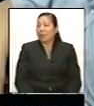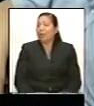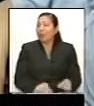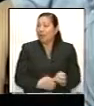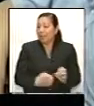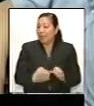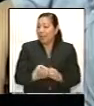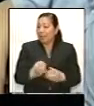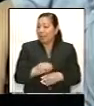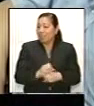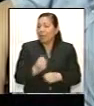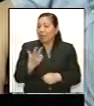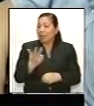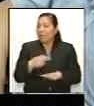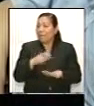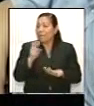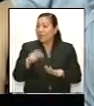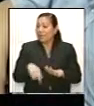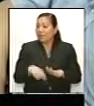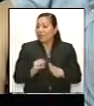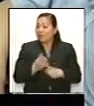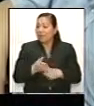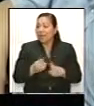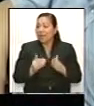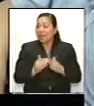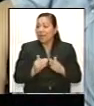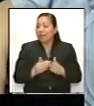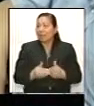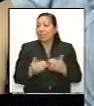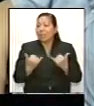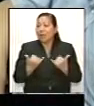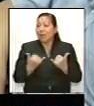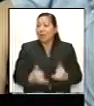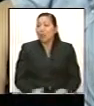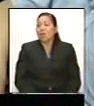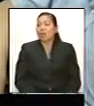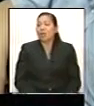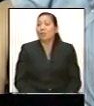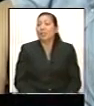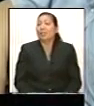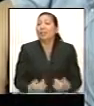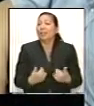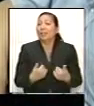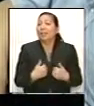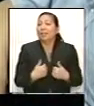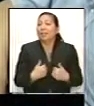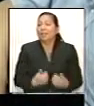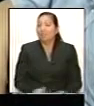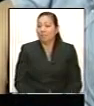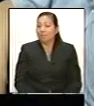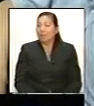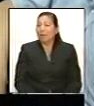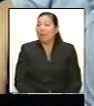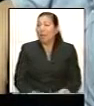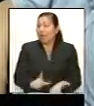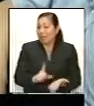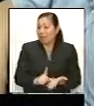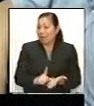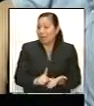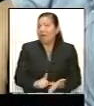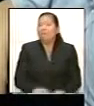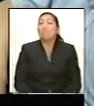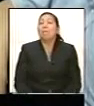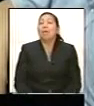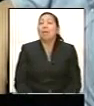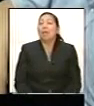equipo conformado por los tres profesionales va al domicilio. Hoy en día tenemos en este caso en Lima, el SAO,